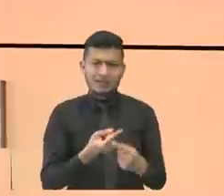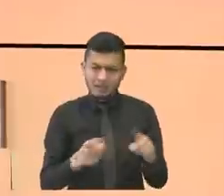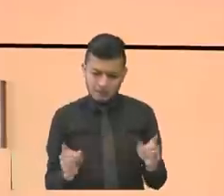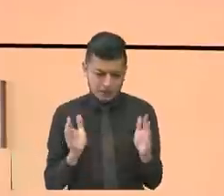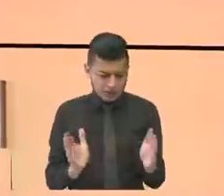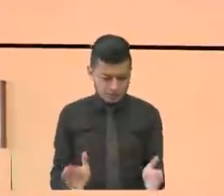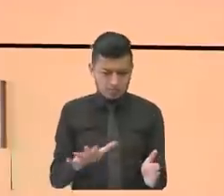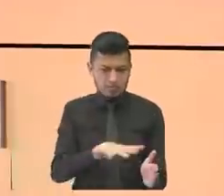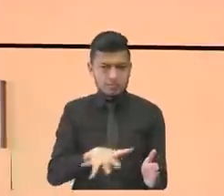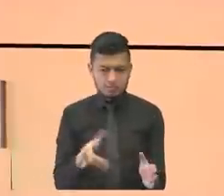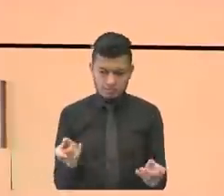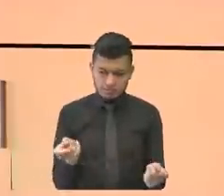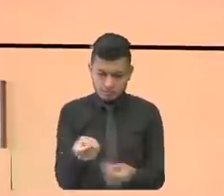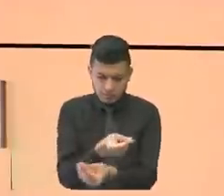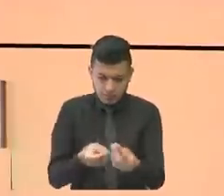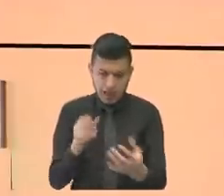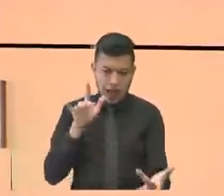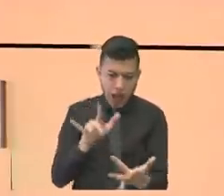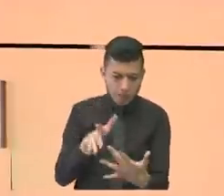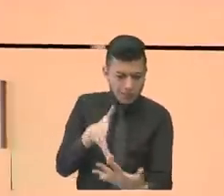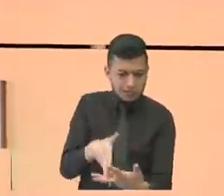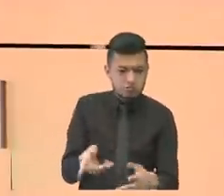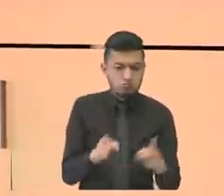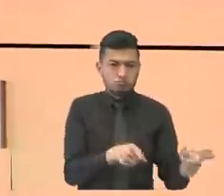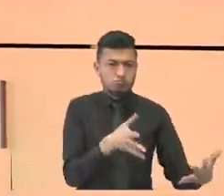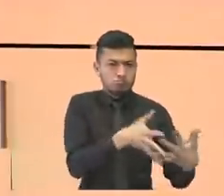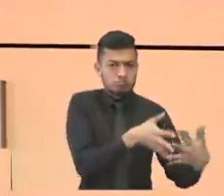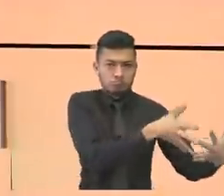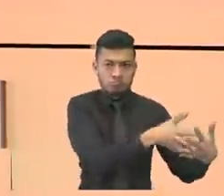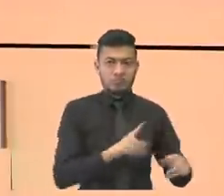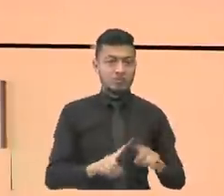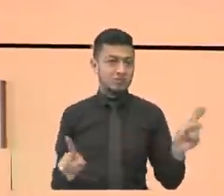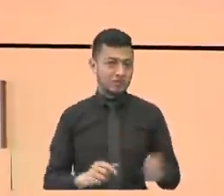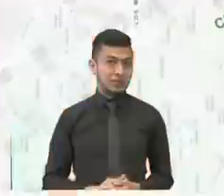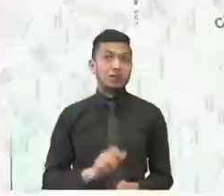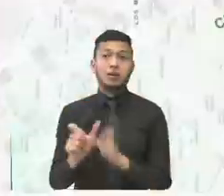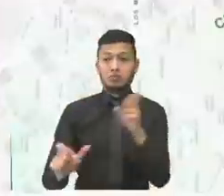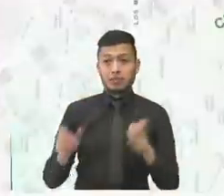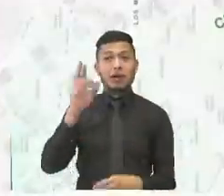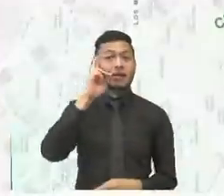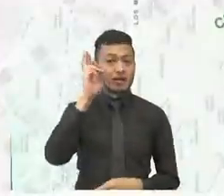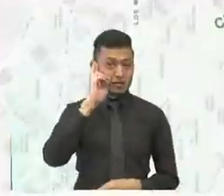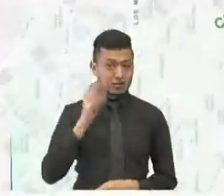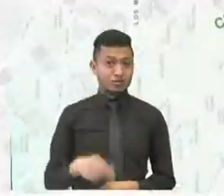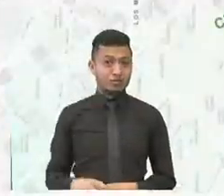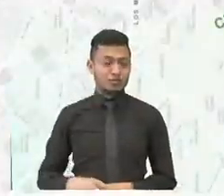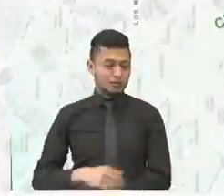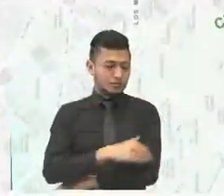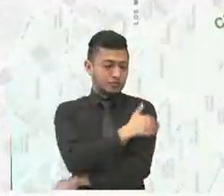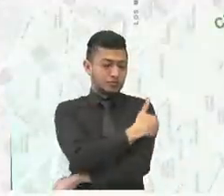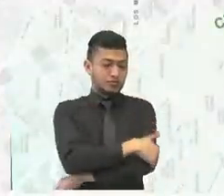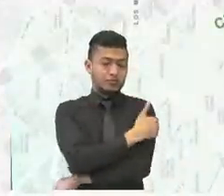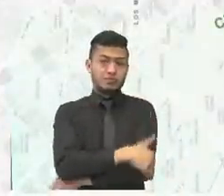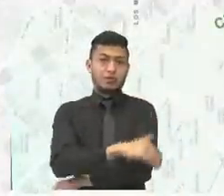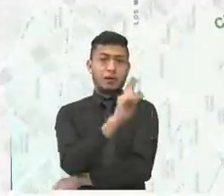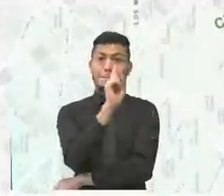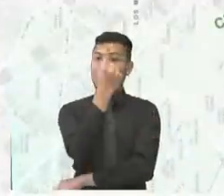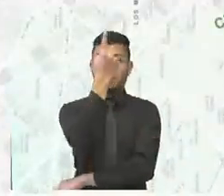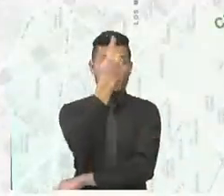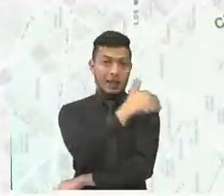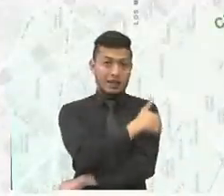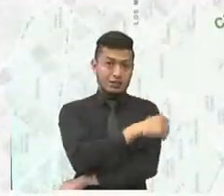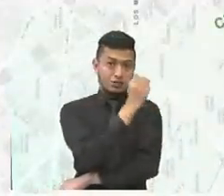Así que sí, la gente tiene razón, la séptima tiene desde la calle primera hasta